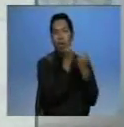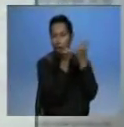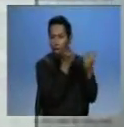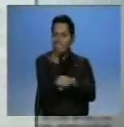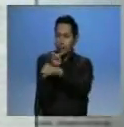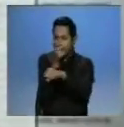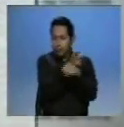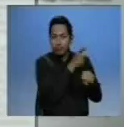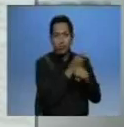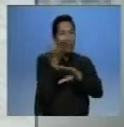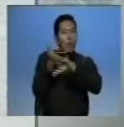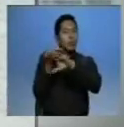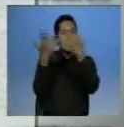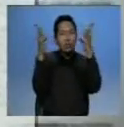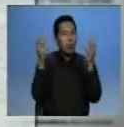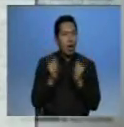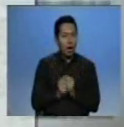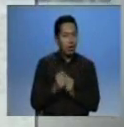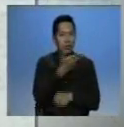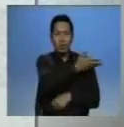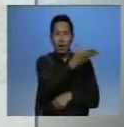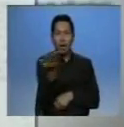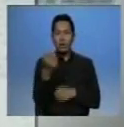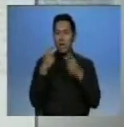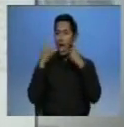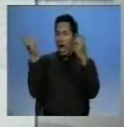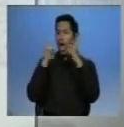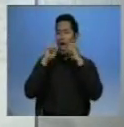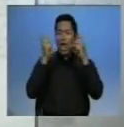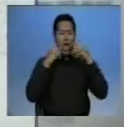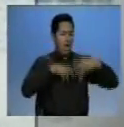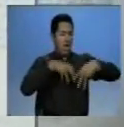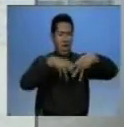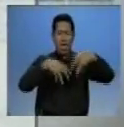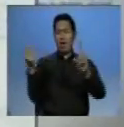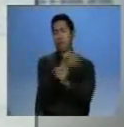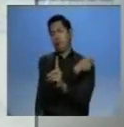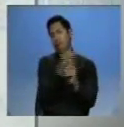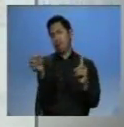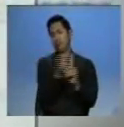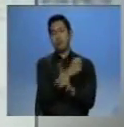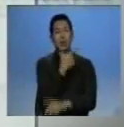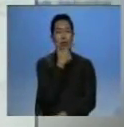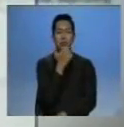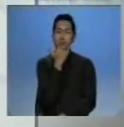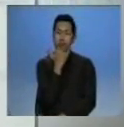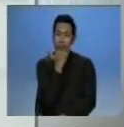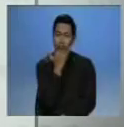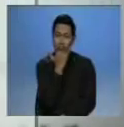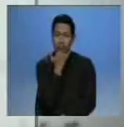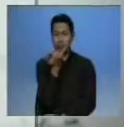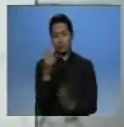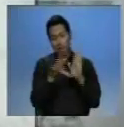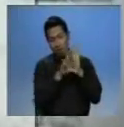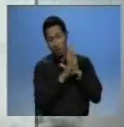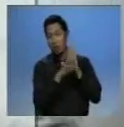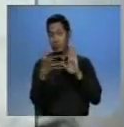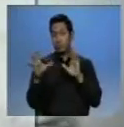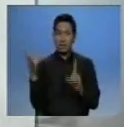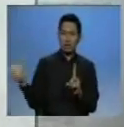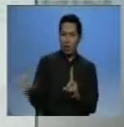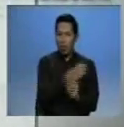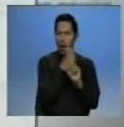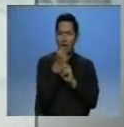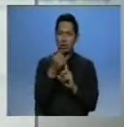imponen. Las protestas estuvieron llenas de violencia y graves delitos, incluidos secuestros, torturas y tentativas de